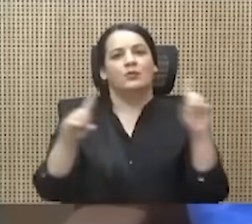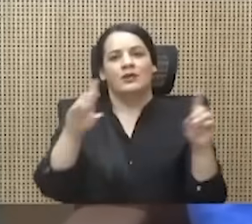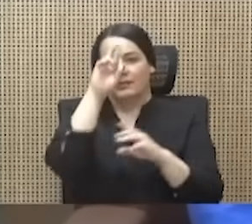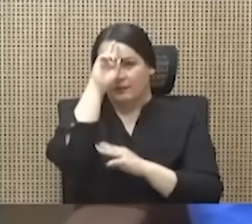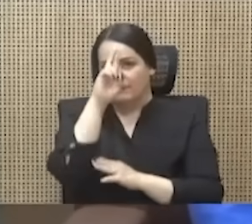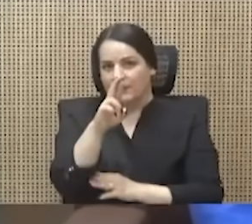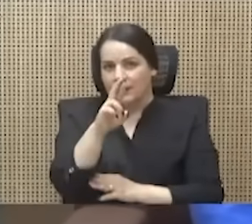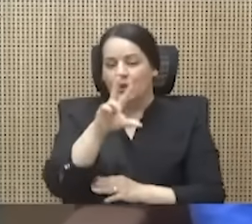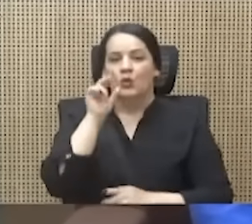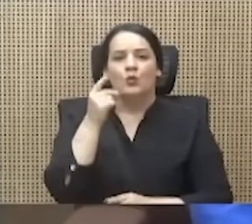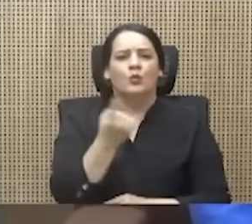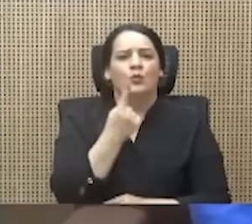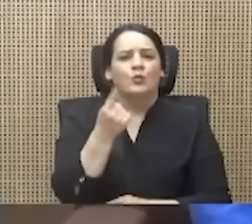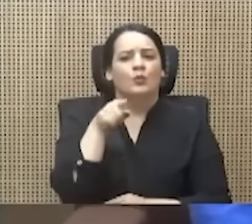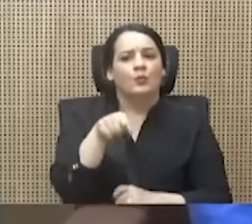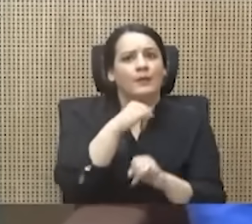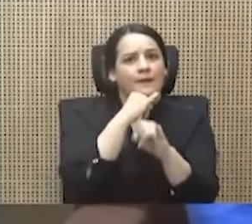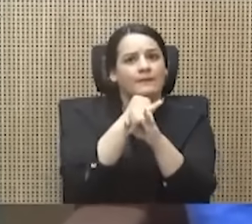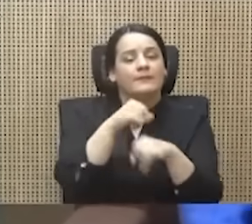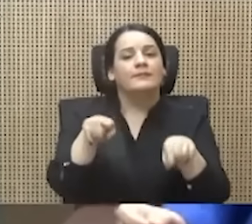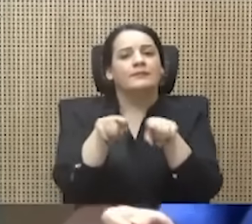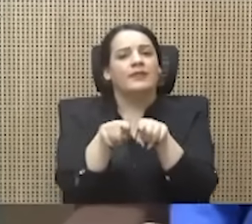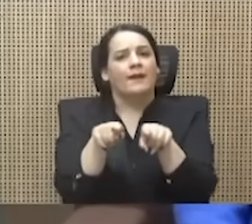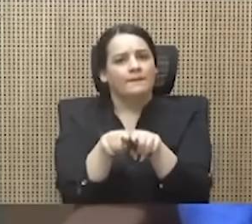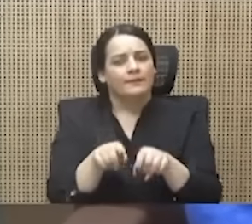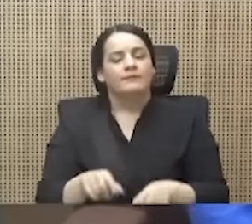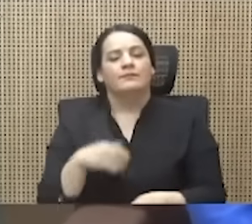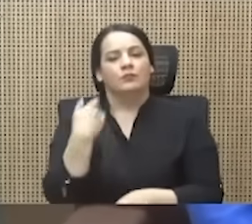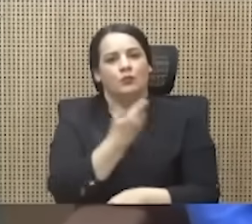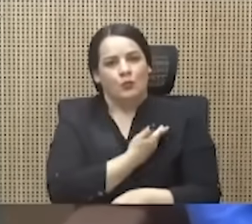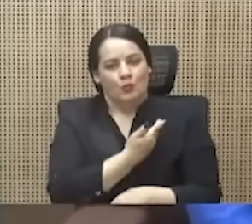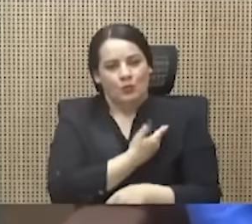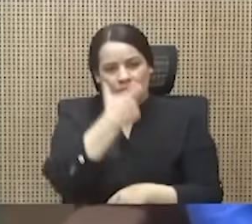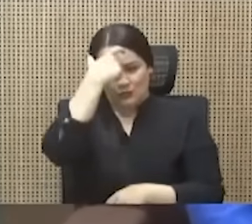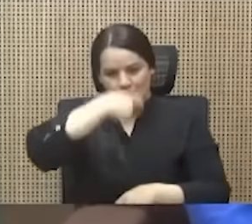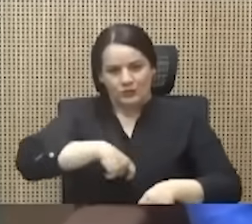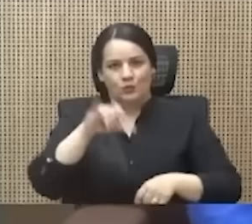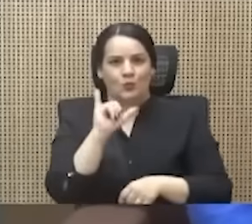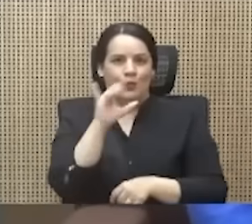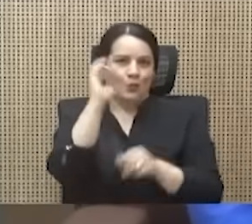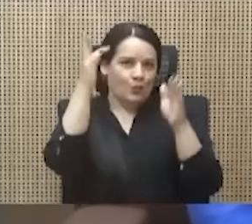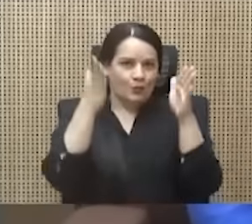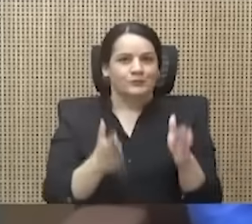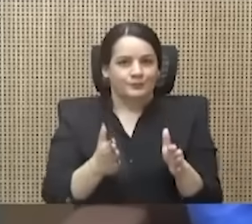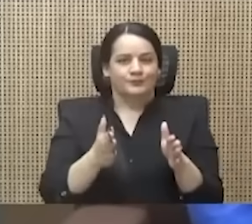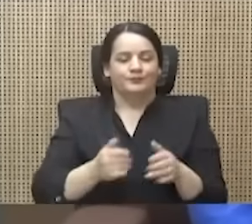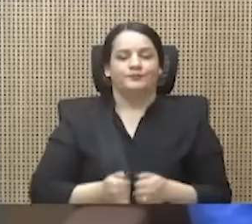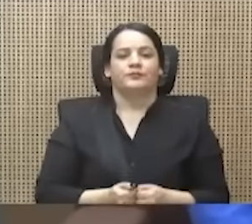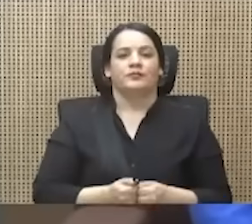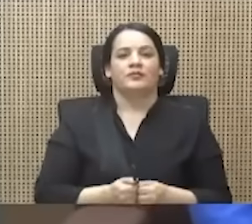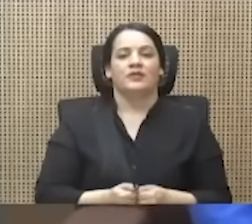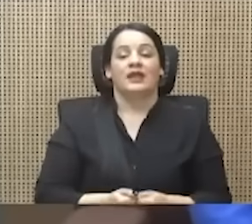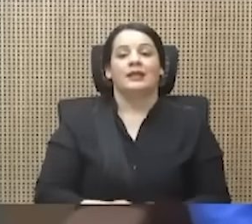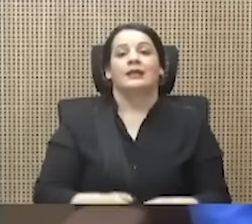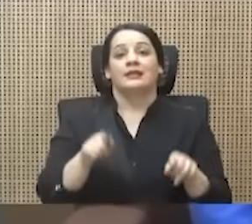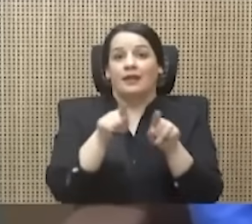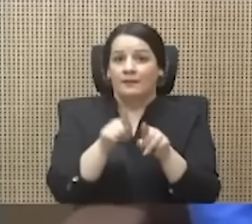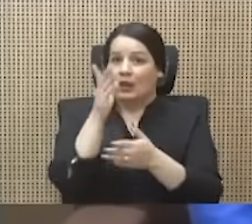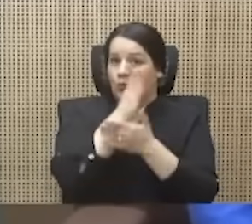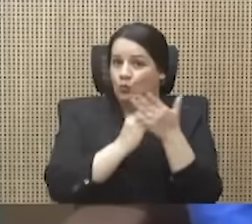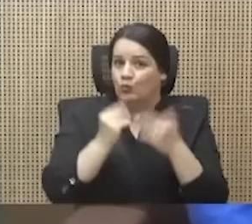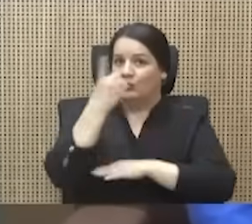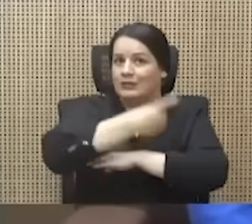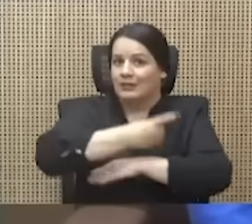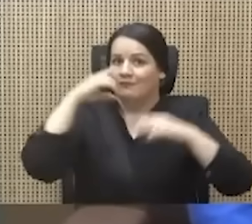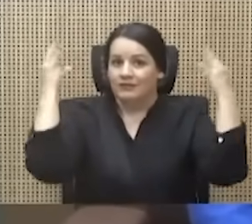respeto, no solo de la institucionalidad, sino de nuestro ser costarricense. No en vano, algunos de los días festivos conmemoran